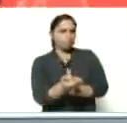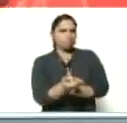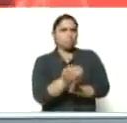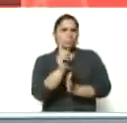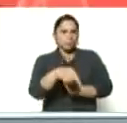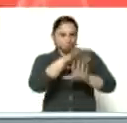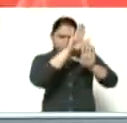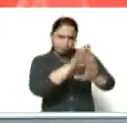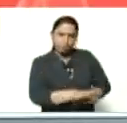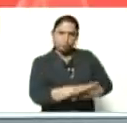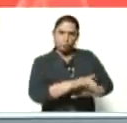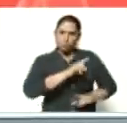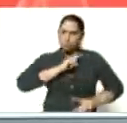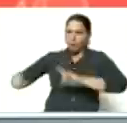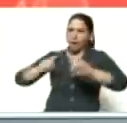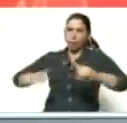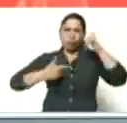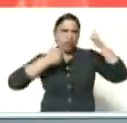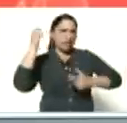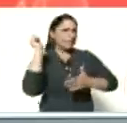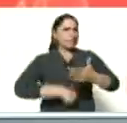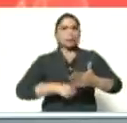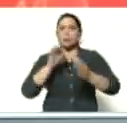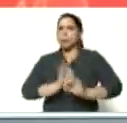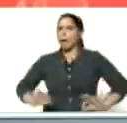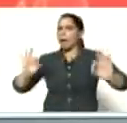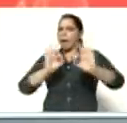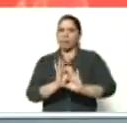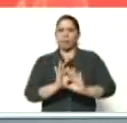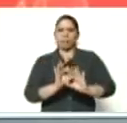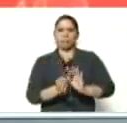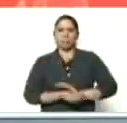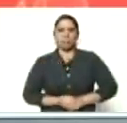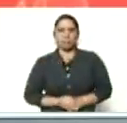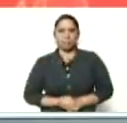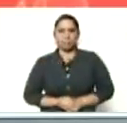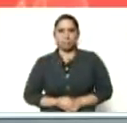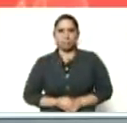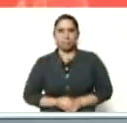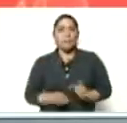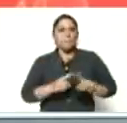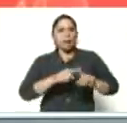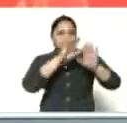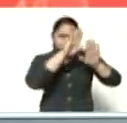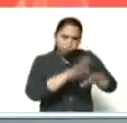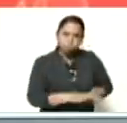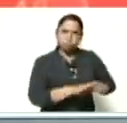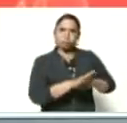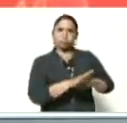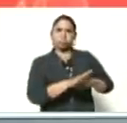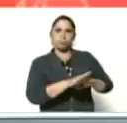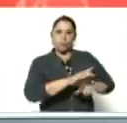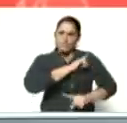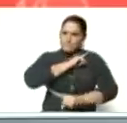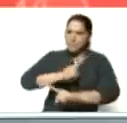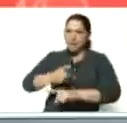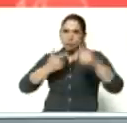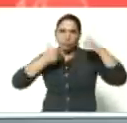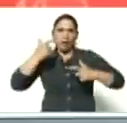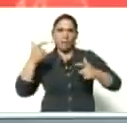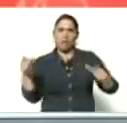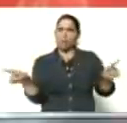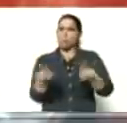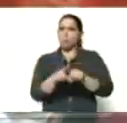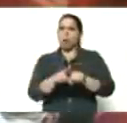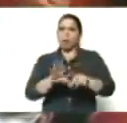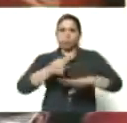subordinado a su mando, sin complejos de ningún tipo, para subordinarnos a su mando como